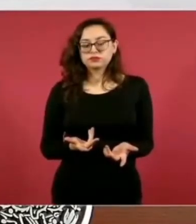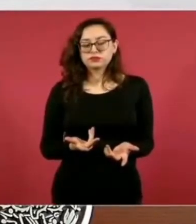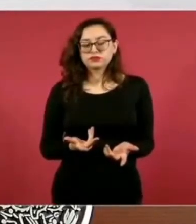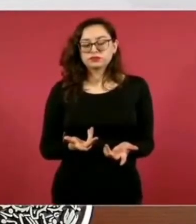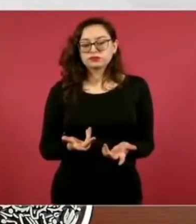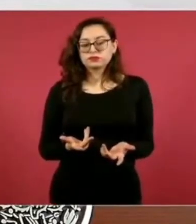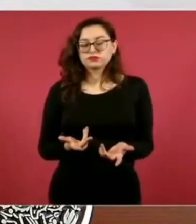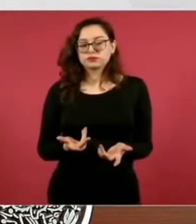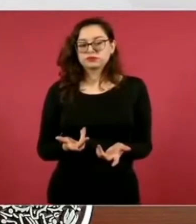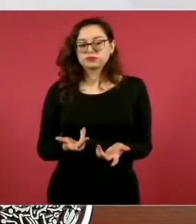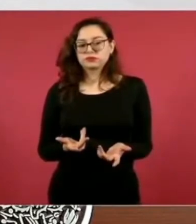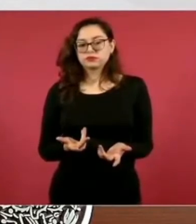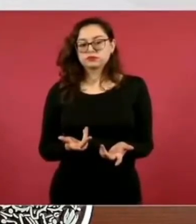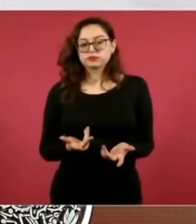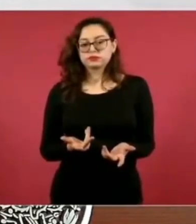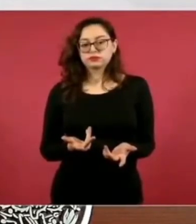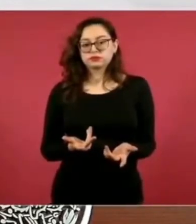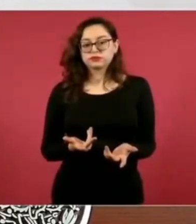buscan